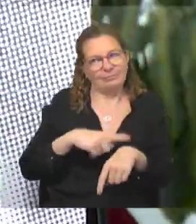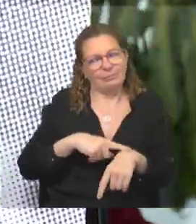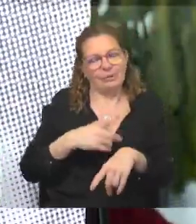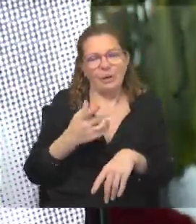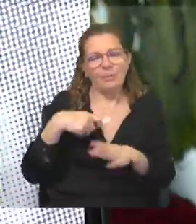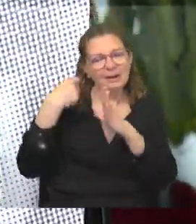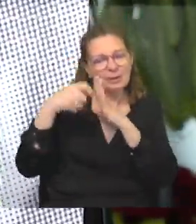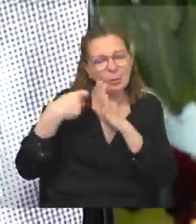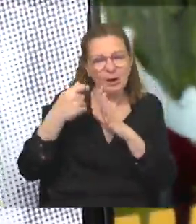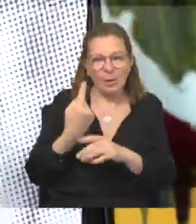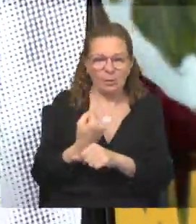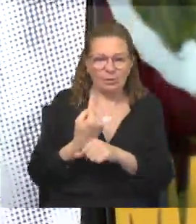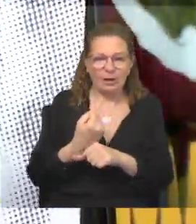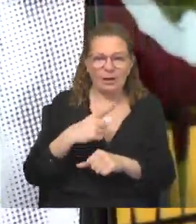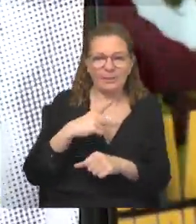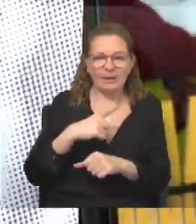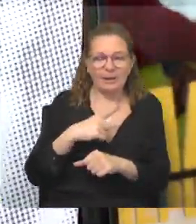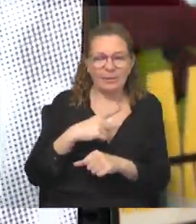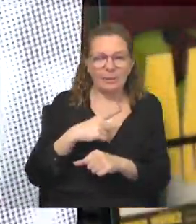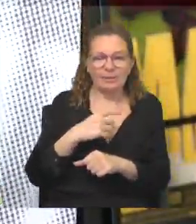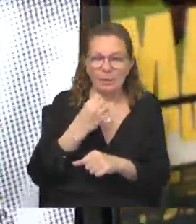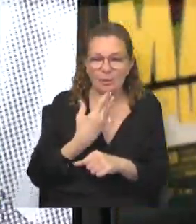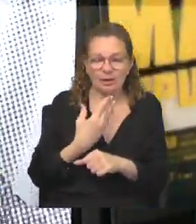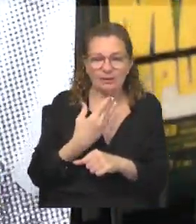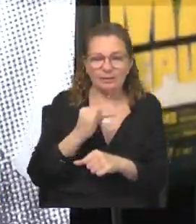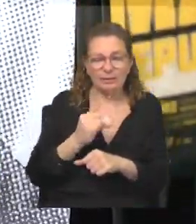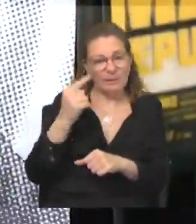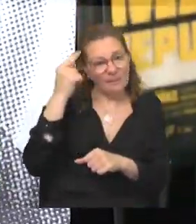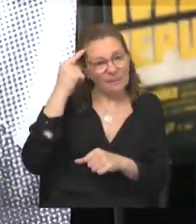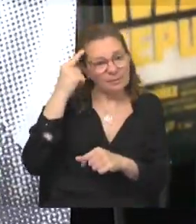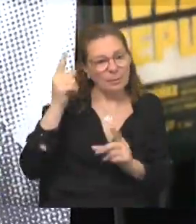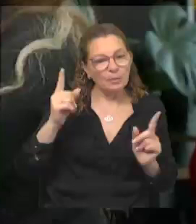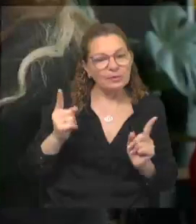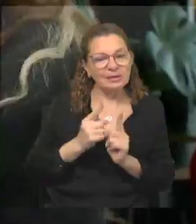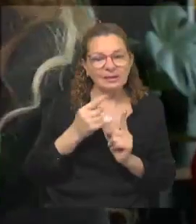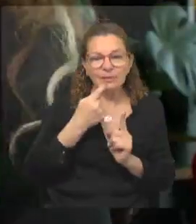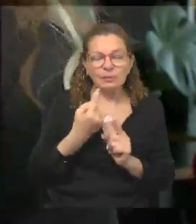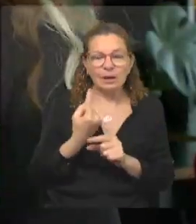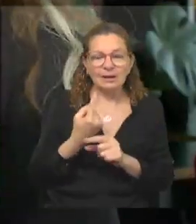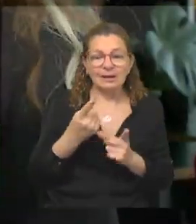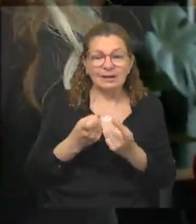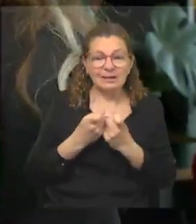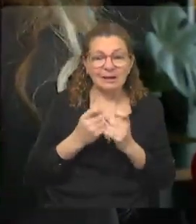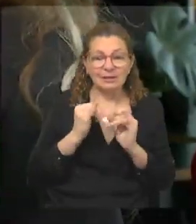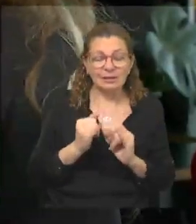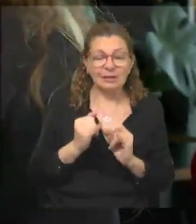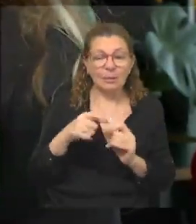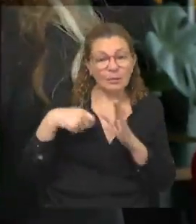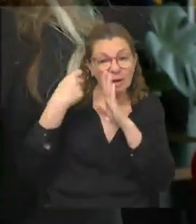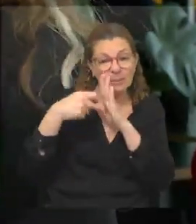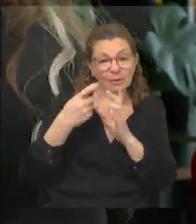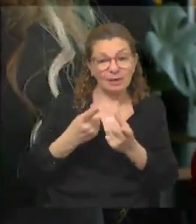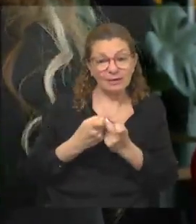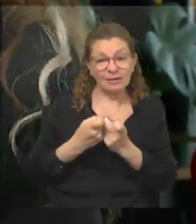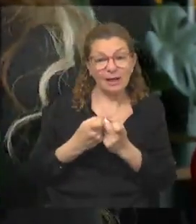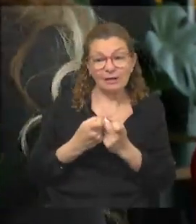película este que Esperamos que sea útil y creo que podemos sintetizarlo como en una palabra que es necesaria como que es una película necesaria